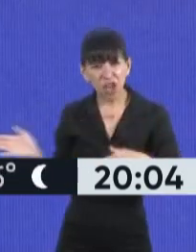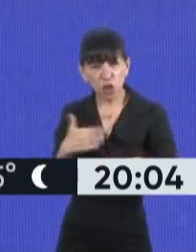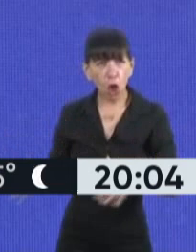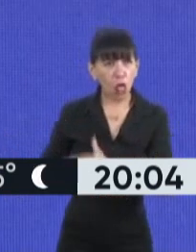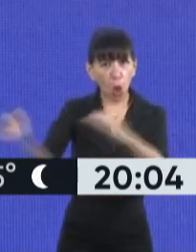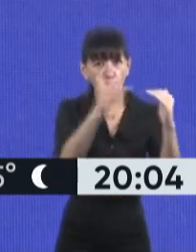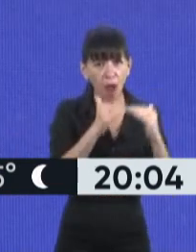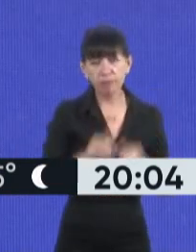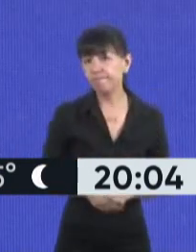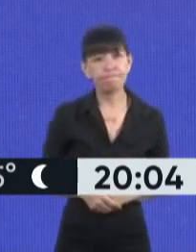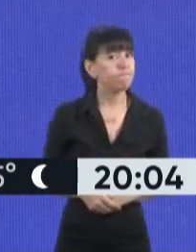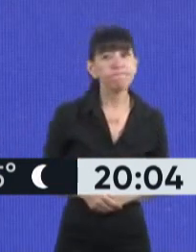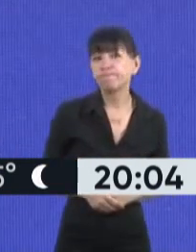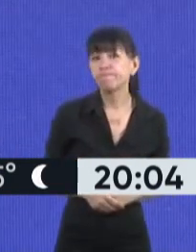mismo.